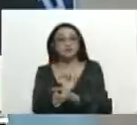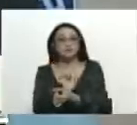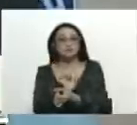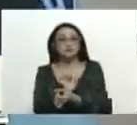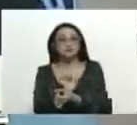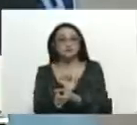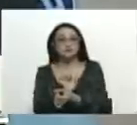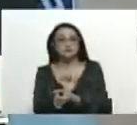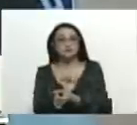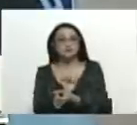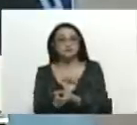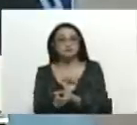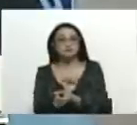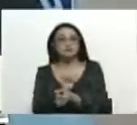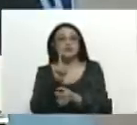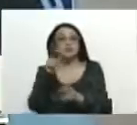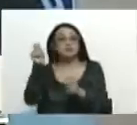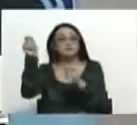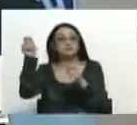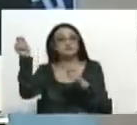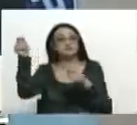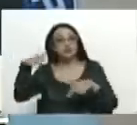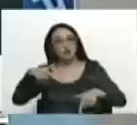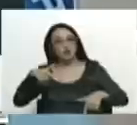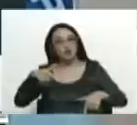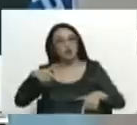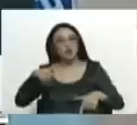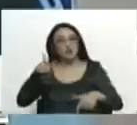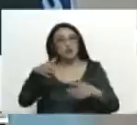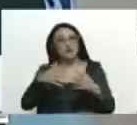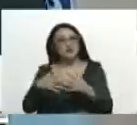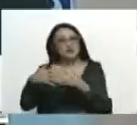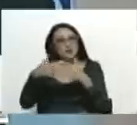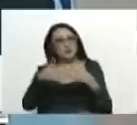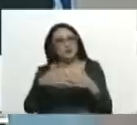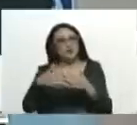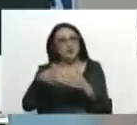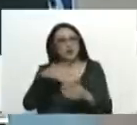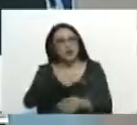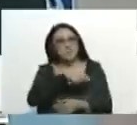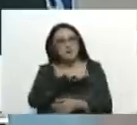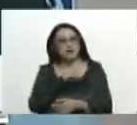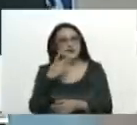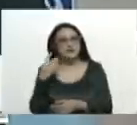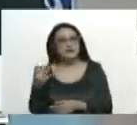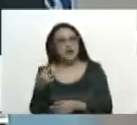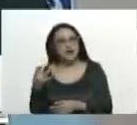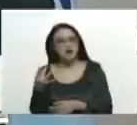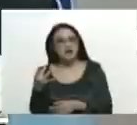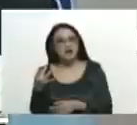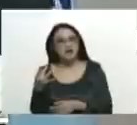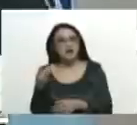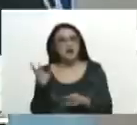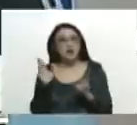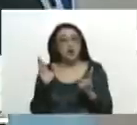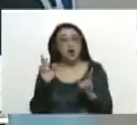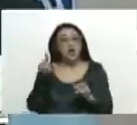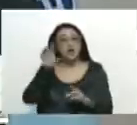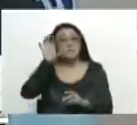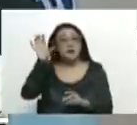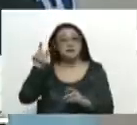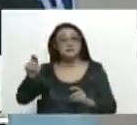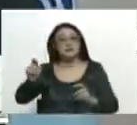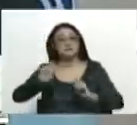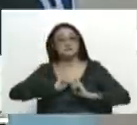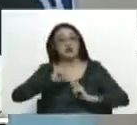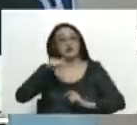solicitudes de extradición porque están entre Estados Unidos España e Italia aspiramos que esos países nos entreguen estos